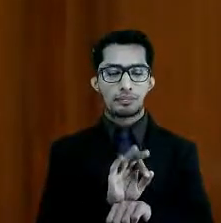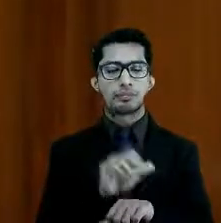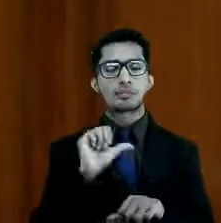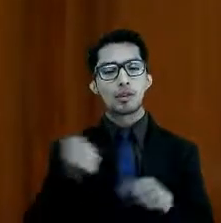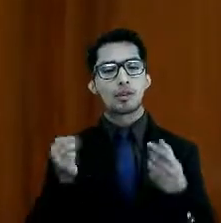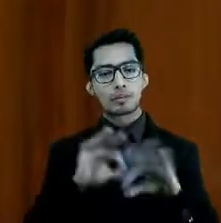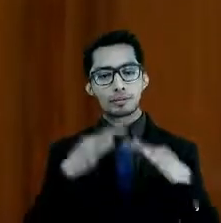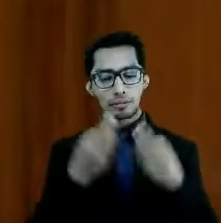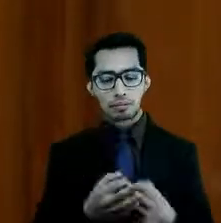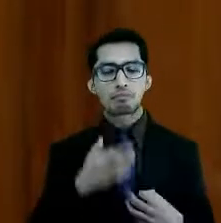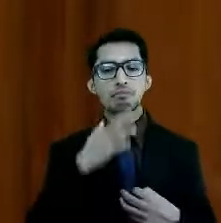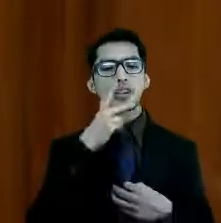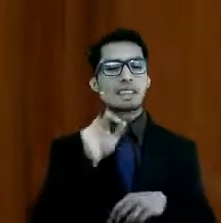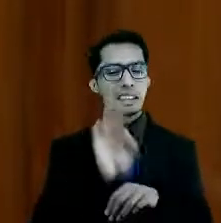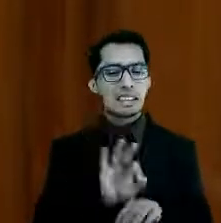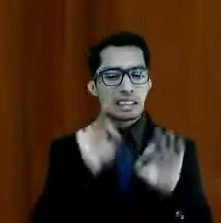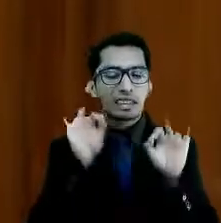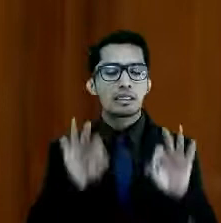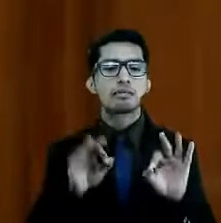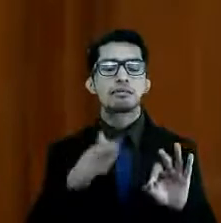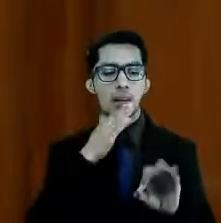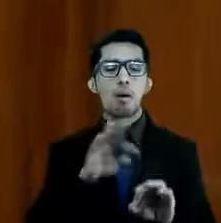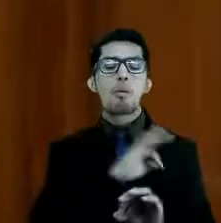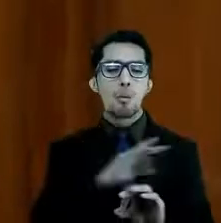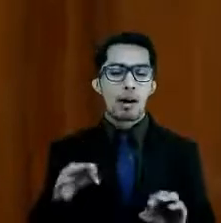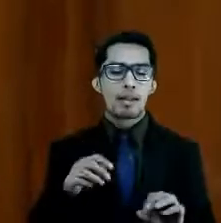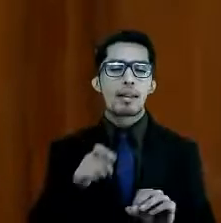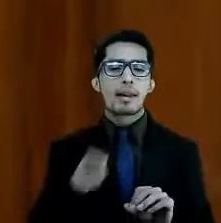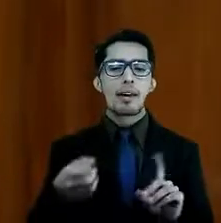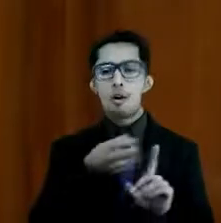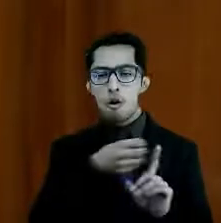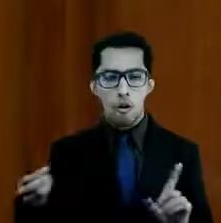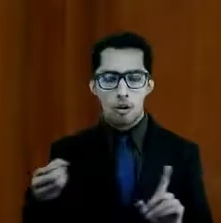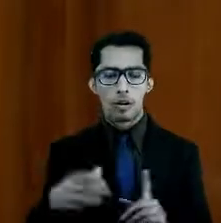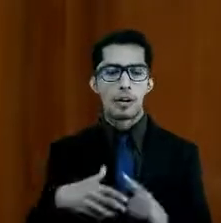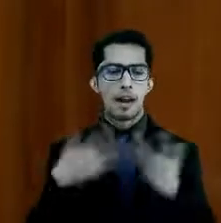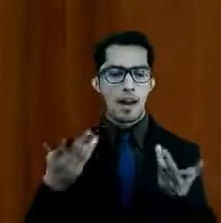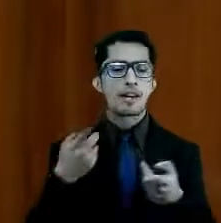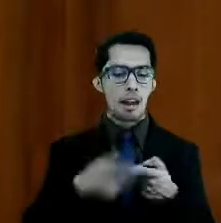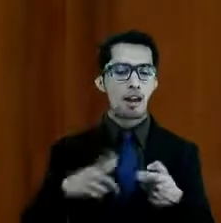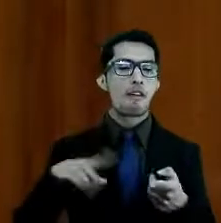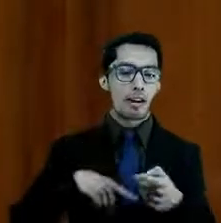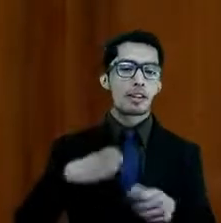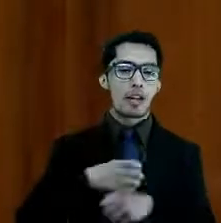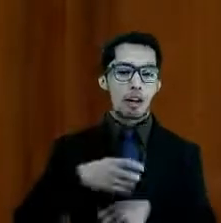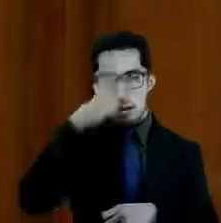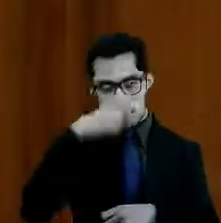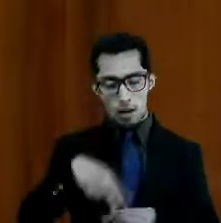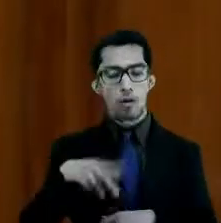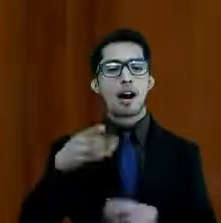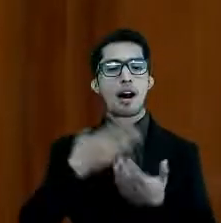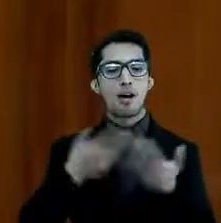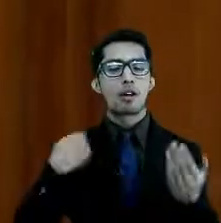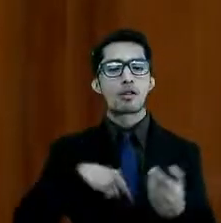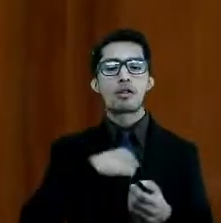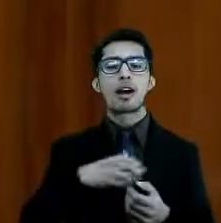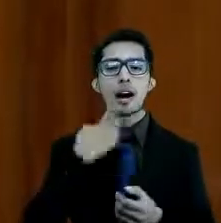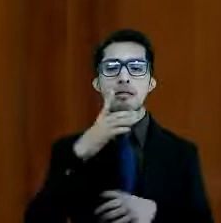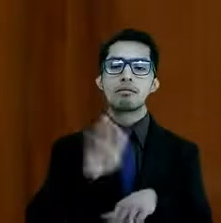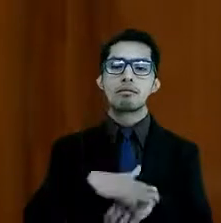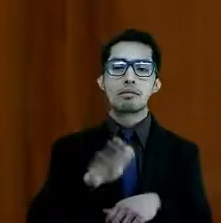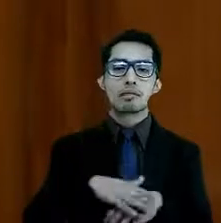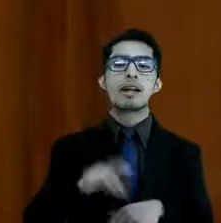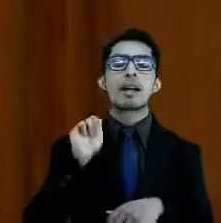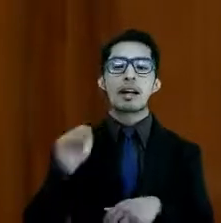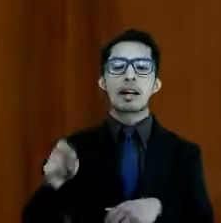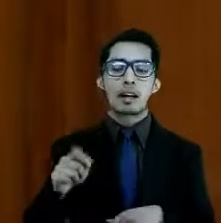de otra forma y quien podría articular esto exclusivamente pues sería el gobierno del Estado. Entonces, lo que buscamos es exhortar a que